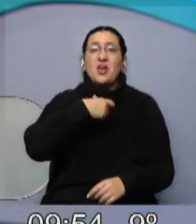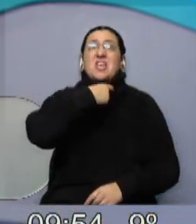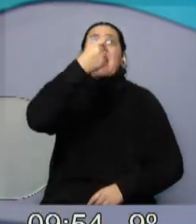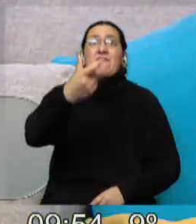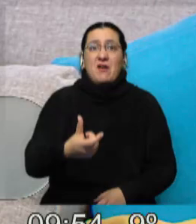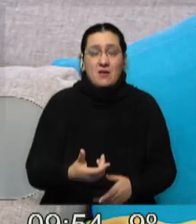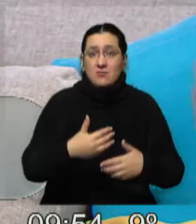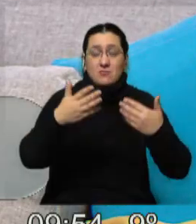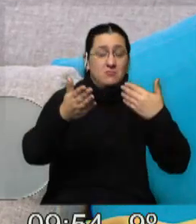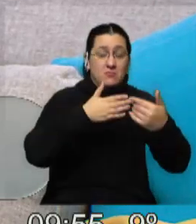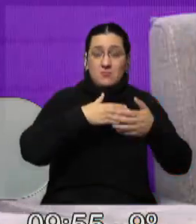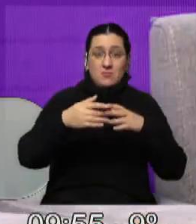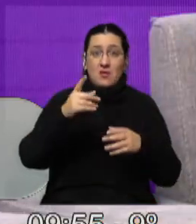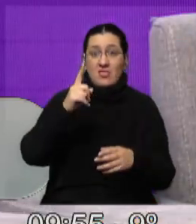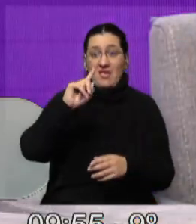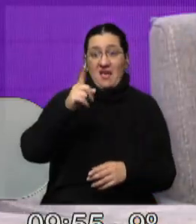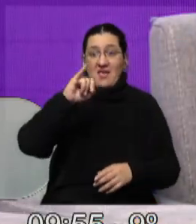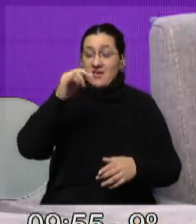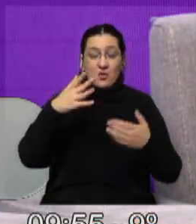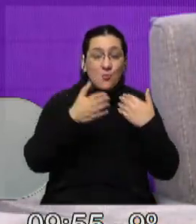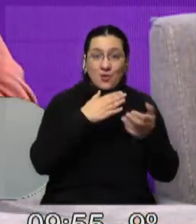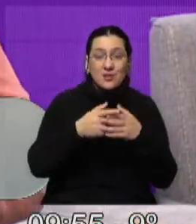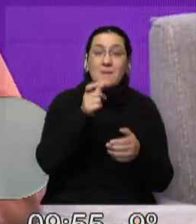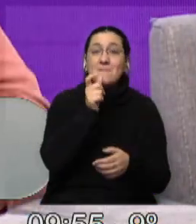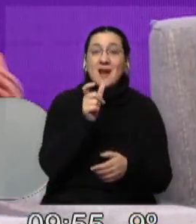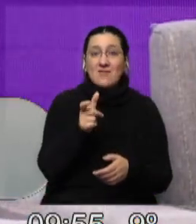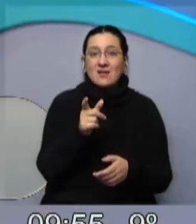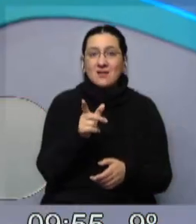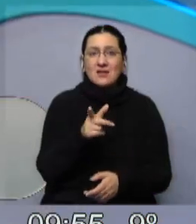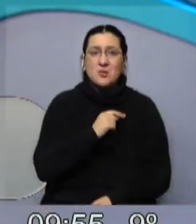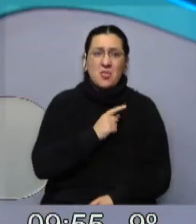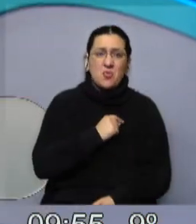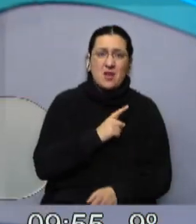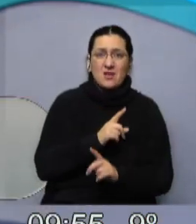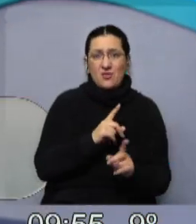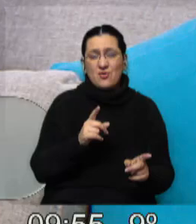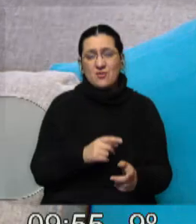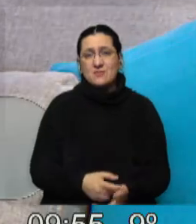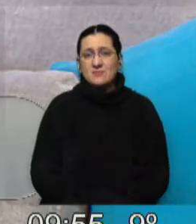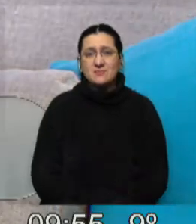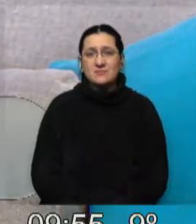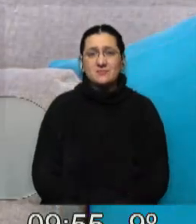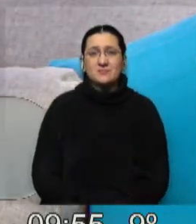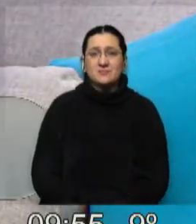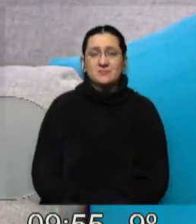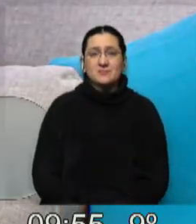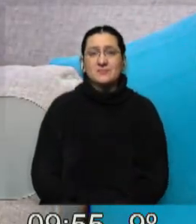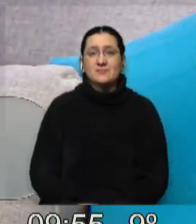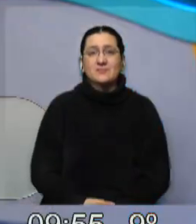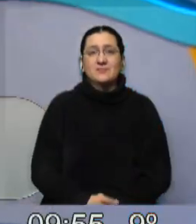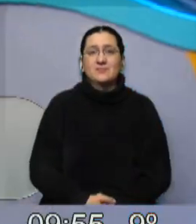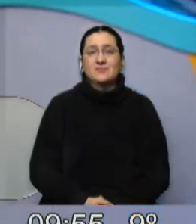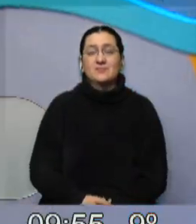que... ¡DGI! Que eso te permite. No, pero eso me duele, eso me duele. Duele, capaz duele que eso me excita. Verdad. No, claro. No, no. Claro, una